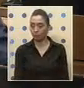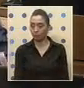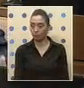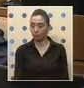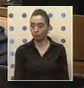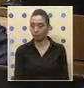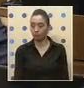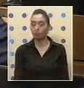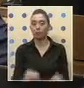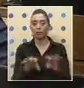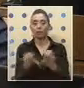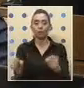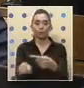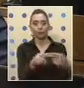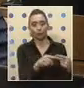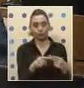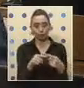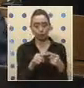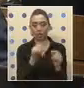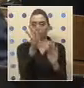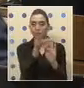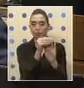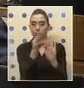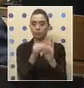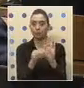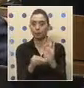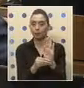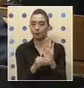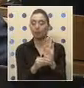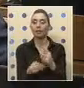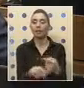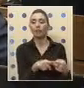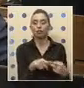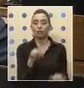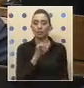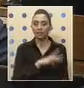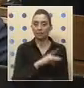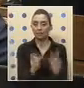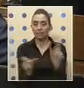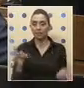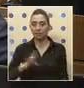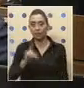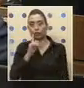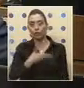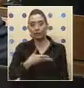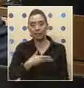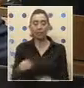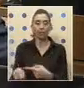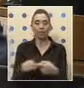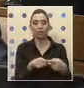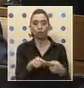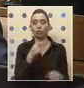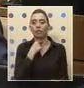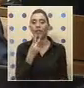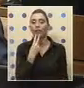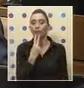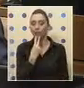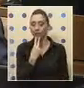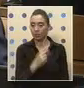Un consenso social que recoja la aspiración que la sociedad chilena y los chilenos tienen de la sociedad en la que quieren vivir.